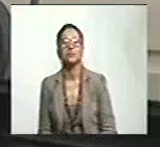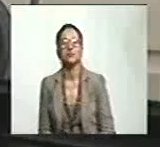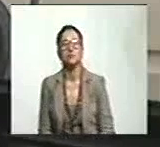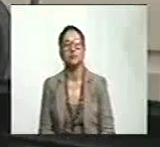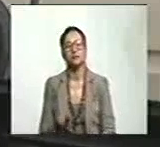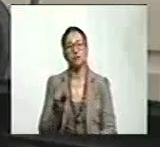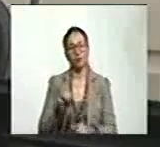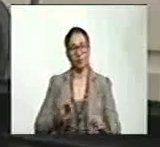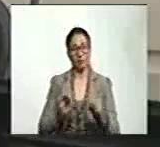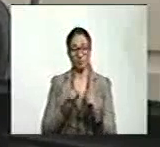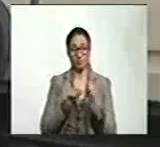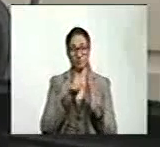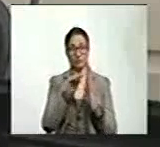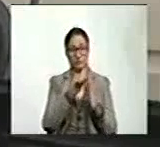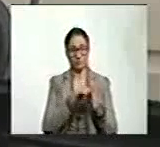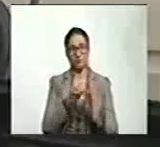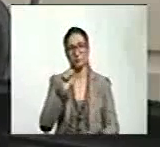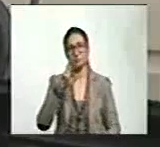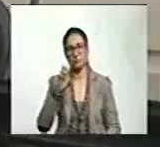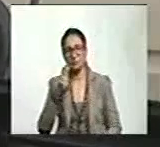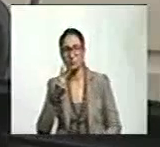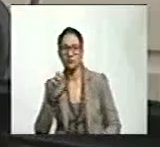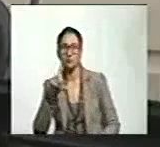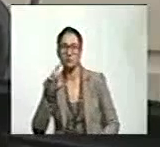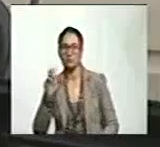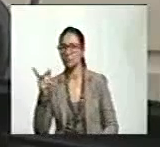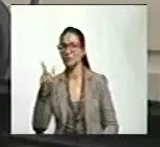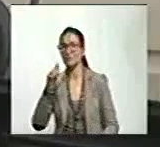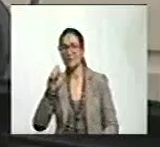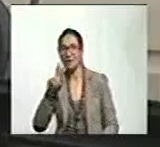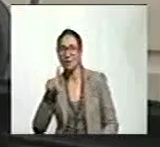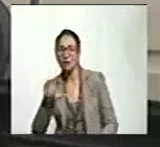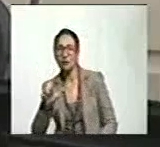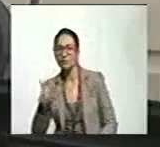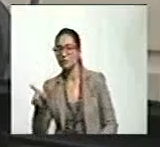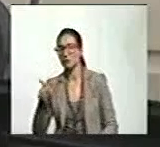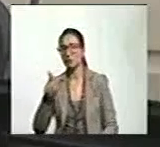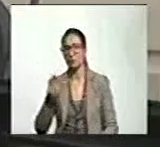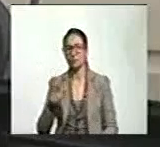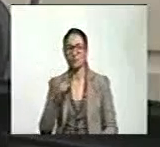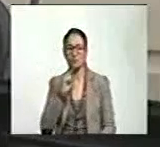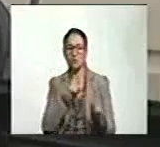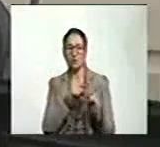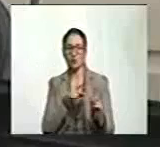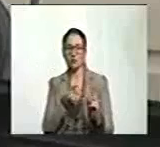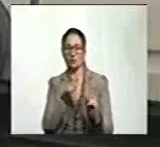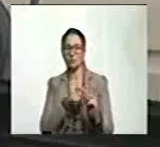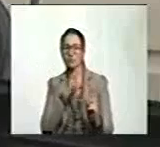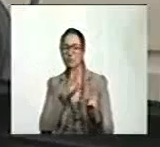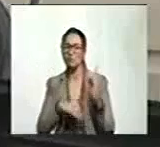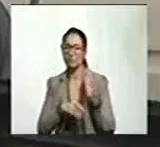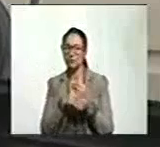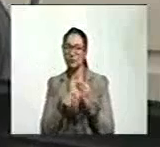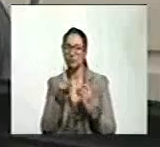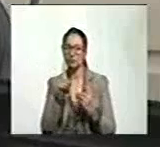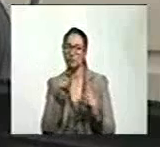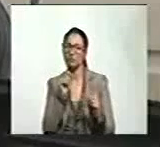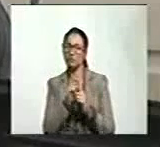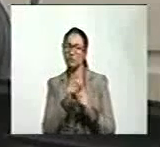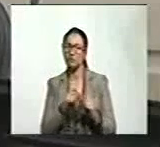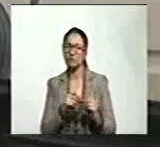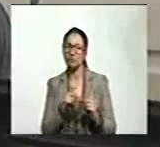he referido ma etcétera tenía además un punto de